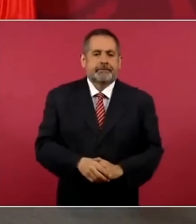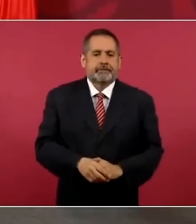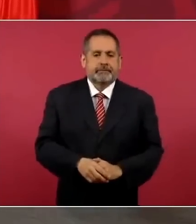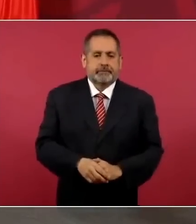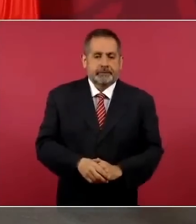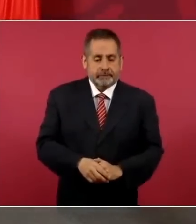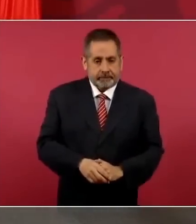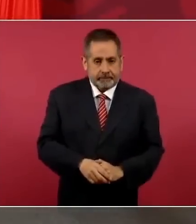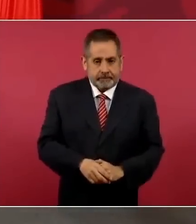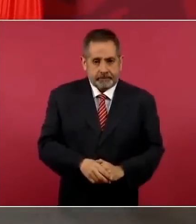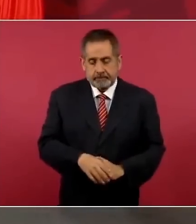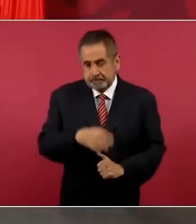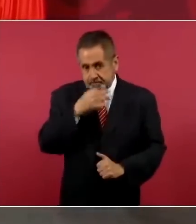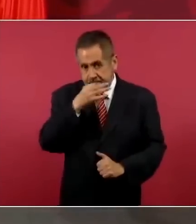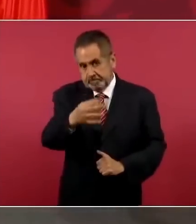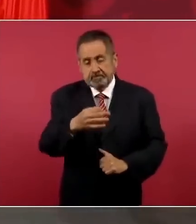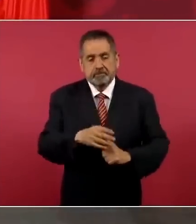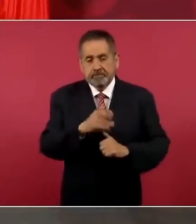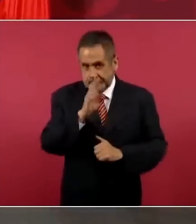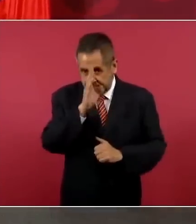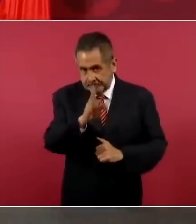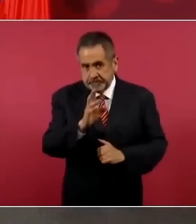Te voy a